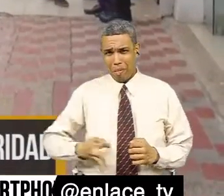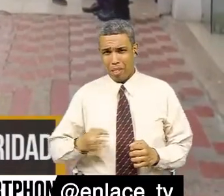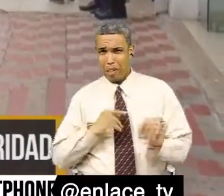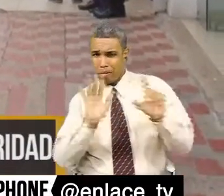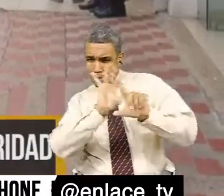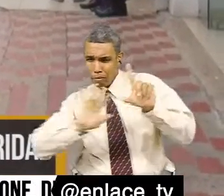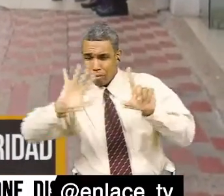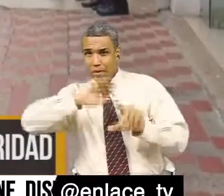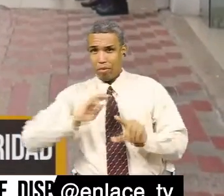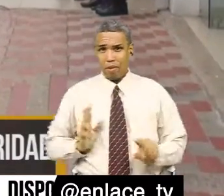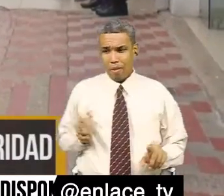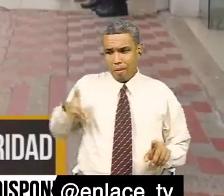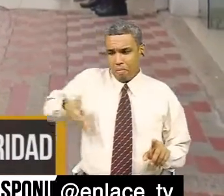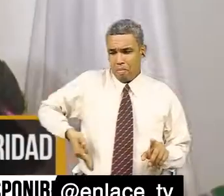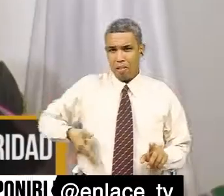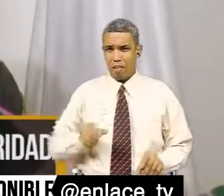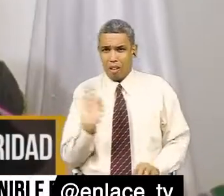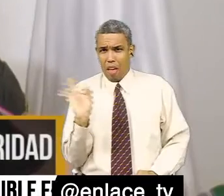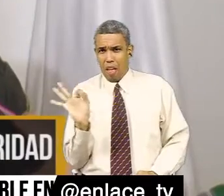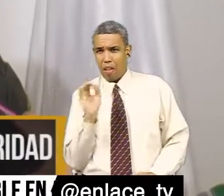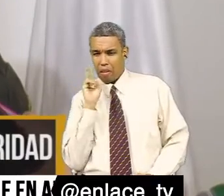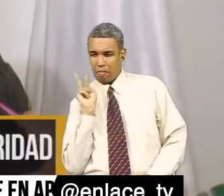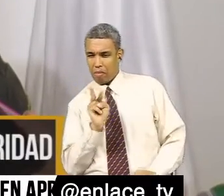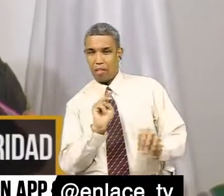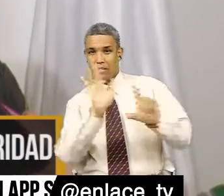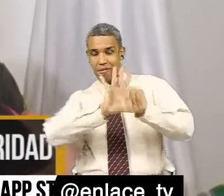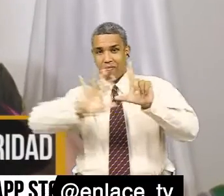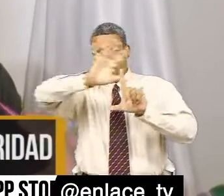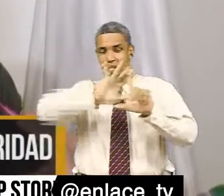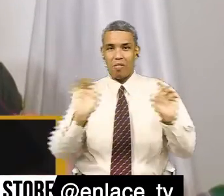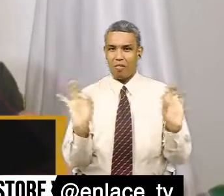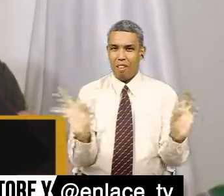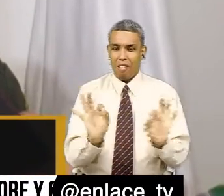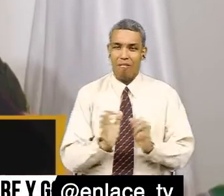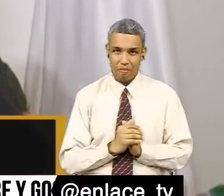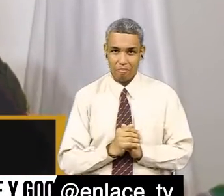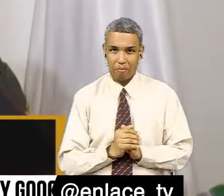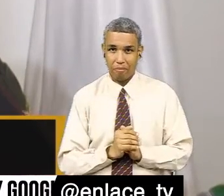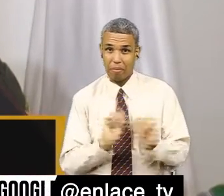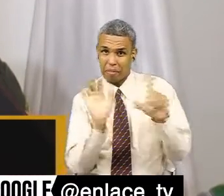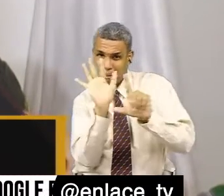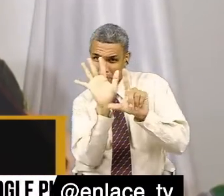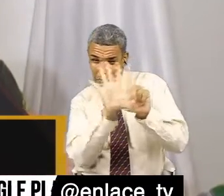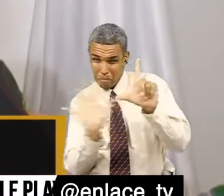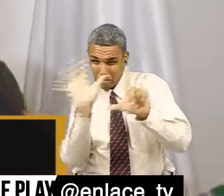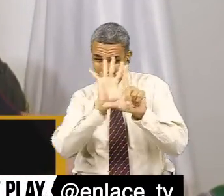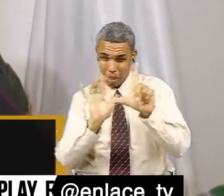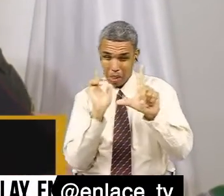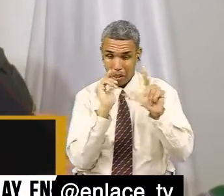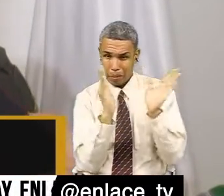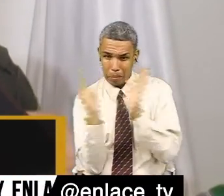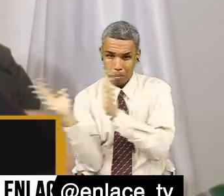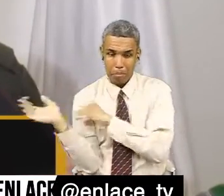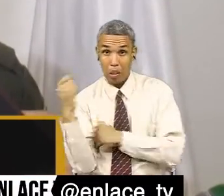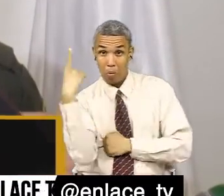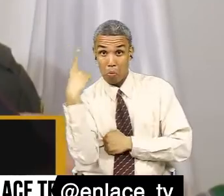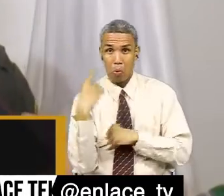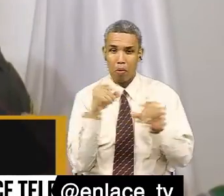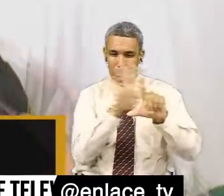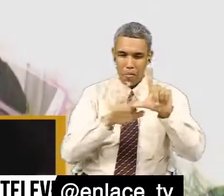un arma. Es lo que nosotros estamos verificando, puesto que en ninguno de los casi 6 videos que se tienen aparece o la